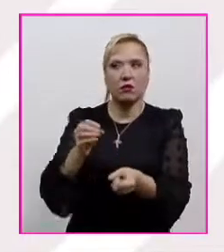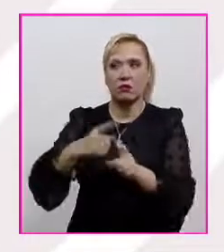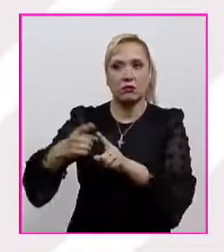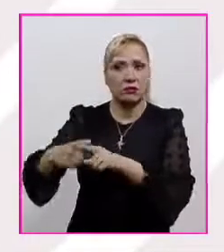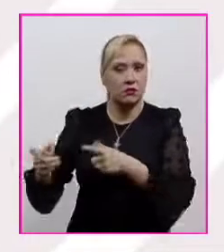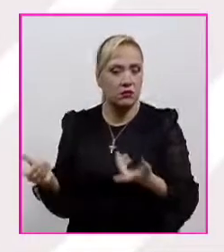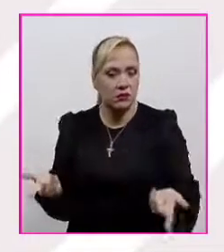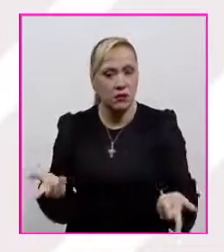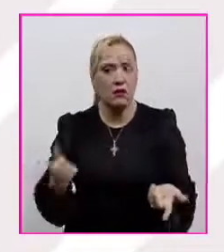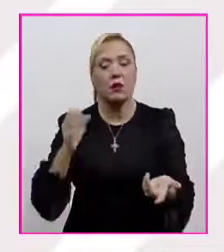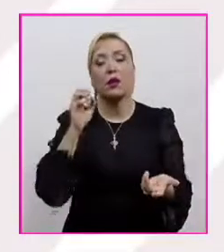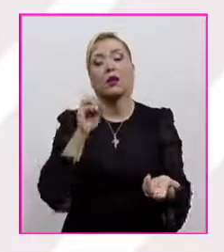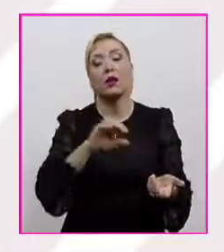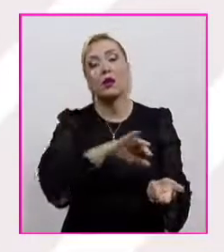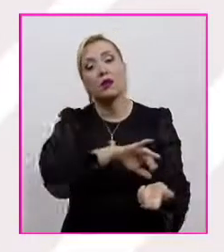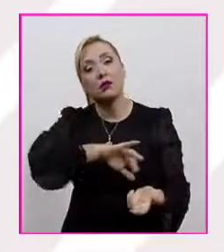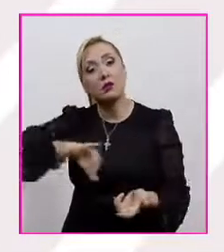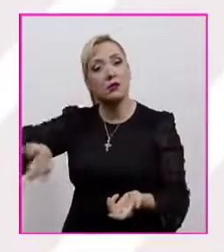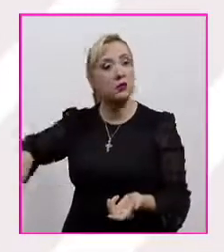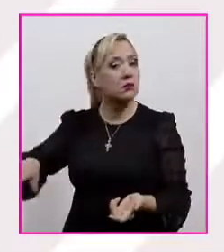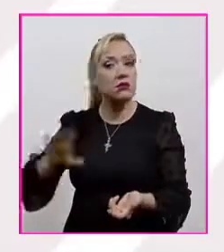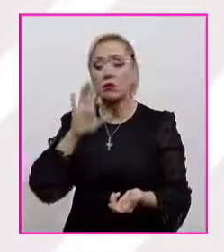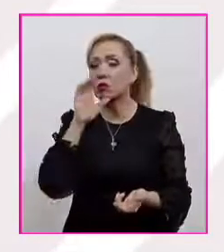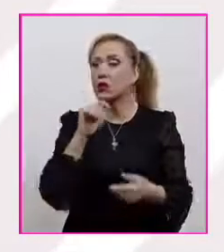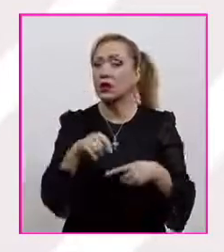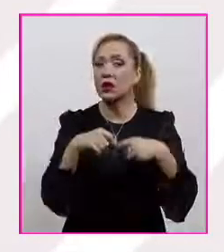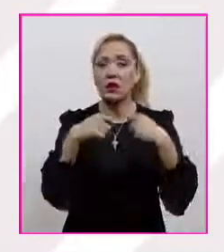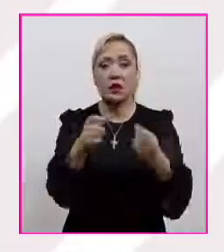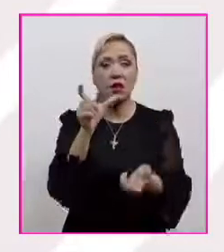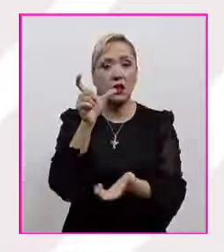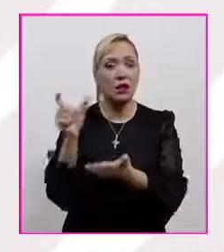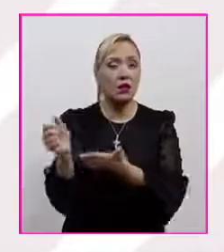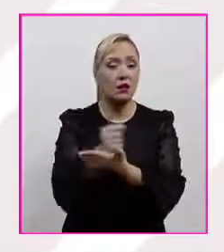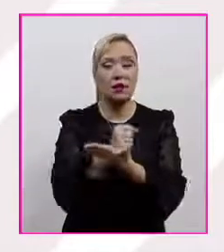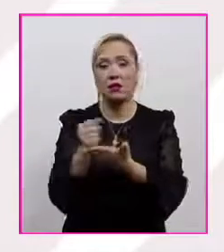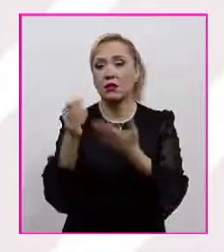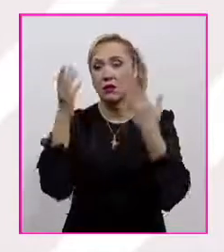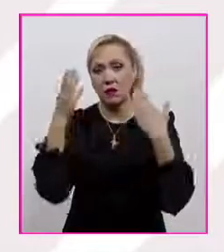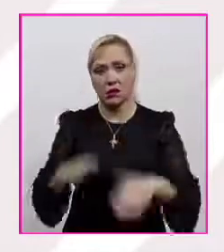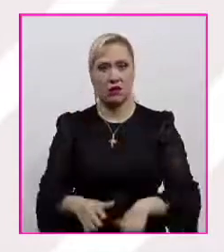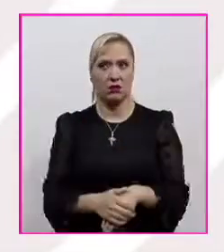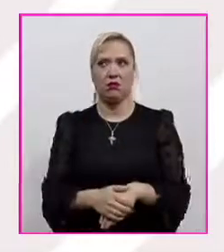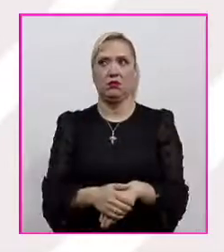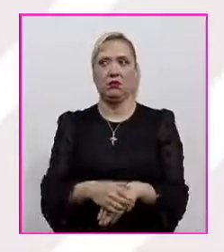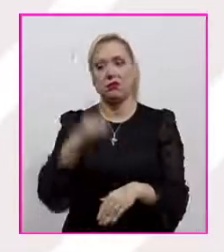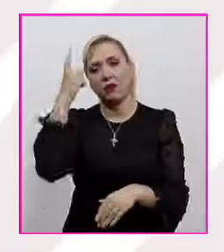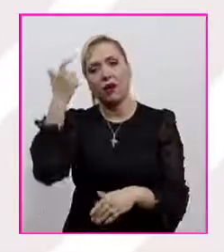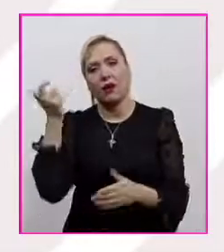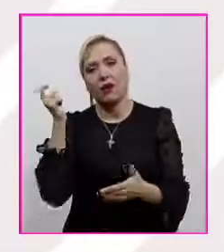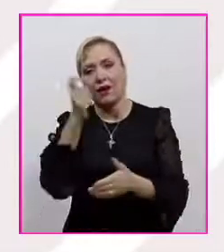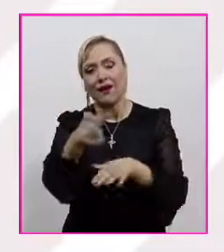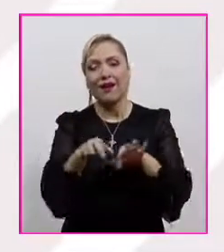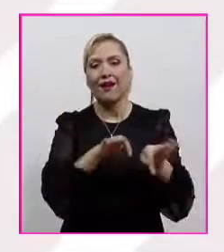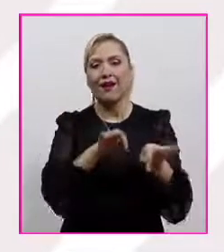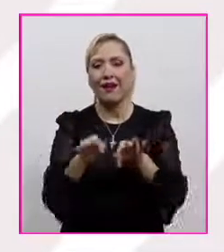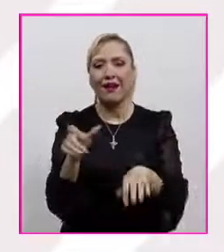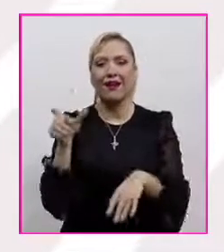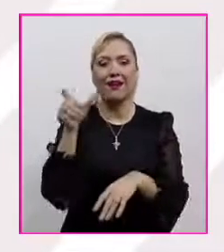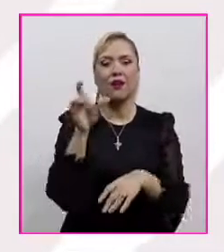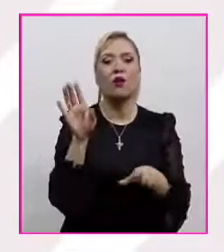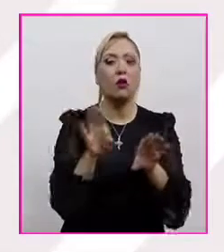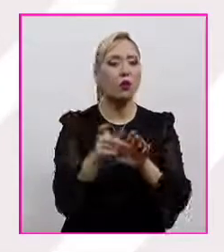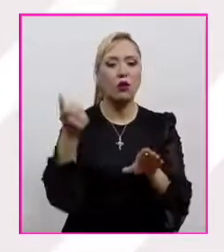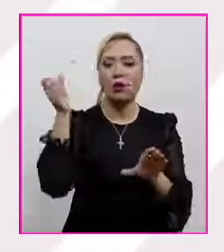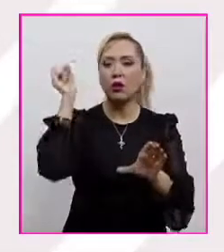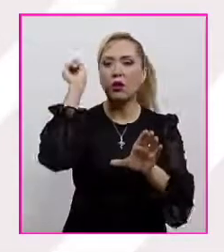de lado el acceso a poder tener un plástico, a poder tener una tarjeta donde les paguen por el trabajo realizado y